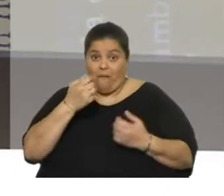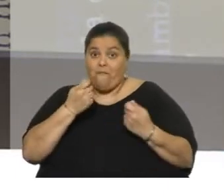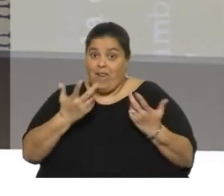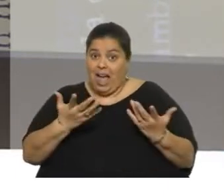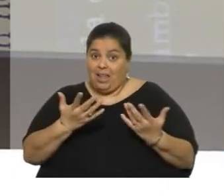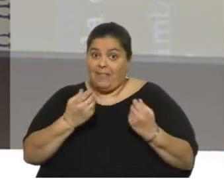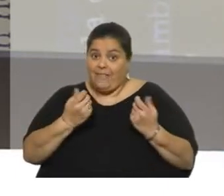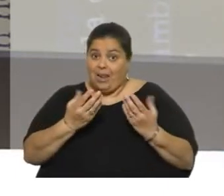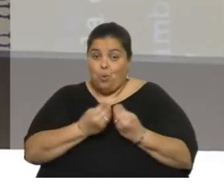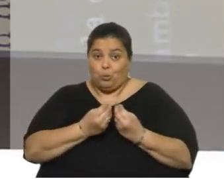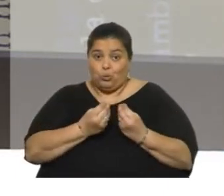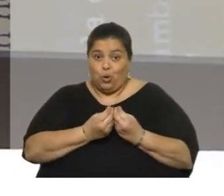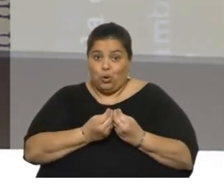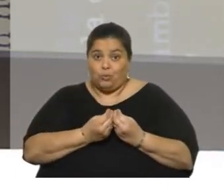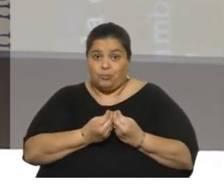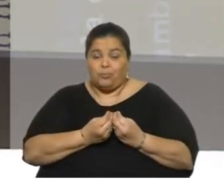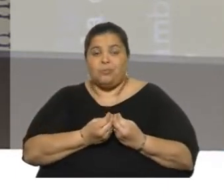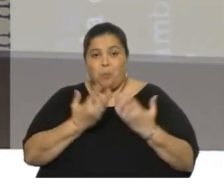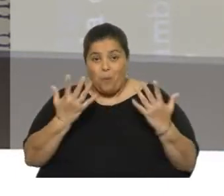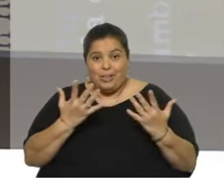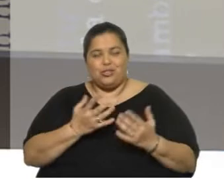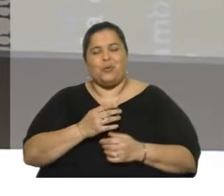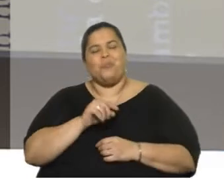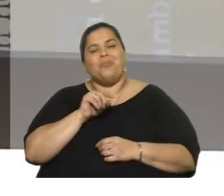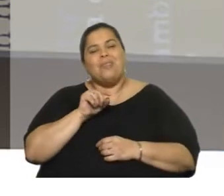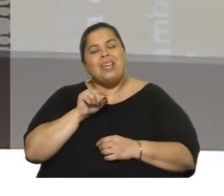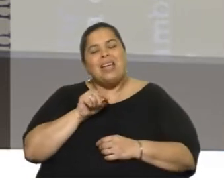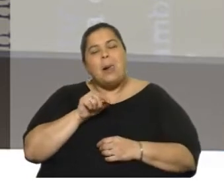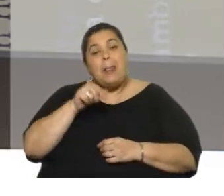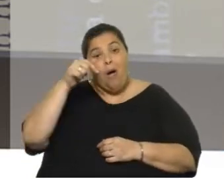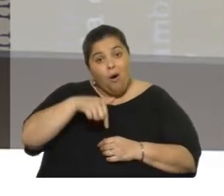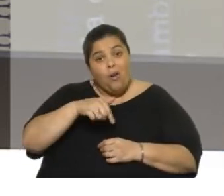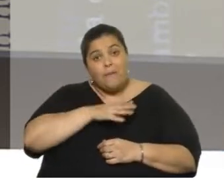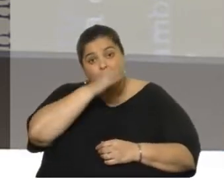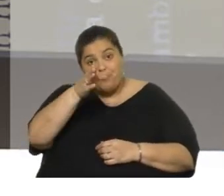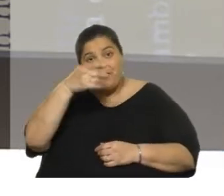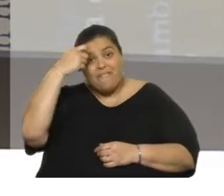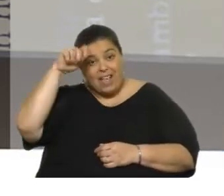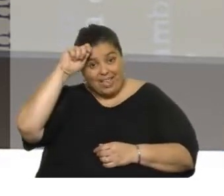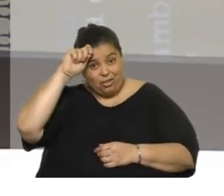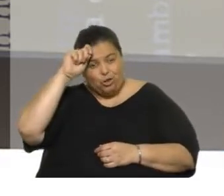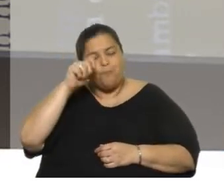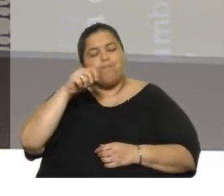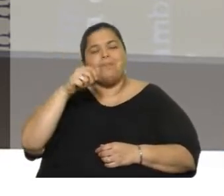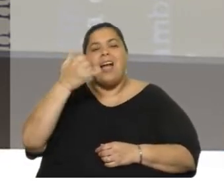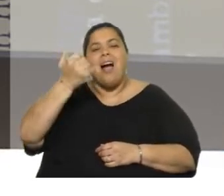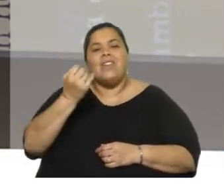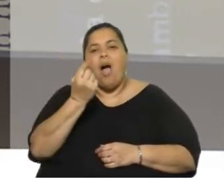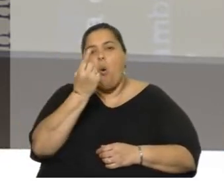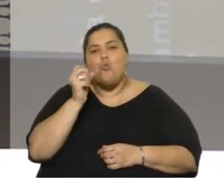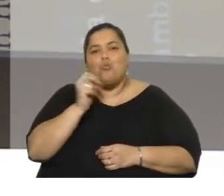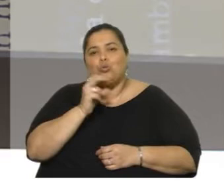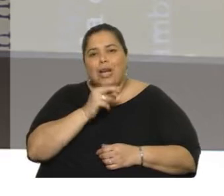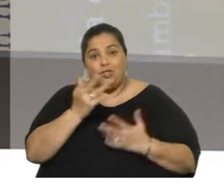Valen muchísimo. Eso es lo que hace, el relato es lo que hace. Hoy estuvimos en Fray Bento y hay un muchacho que